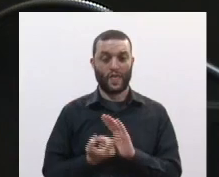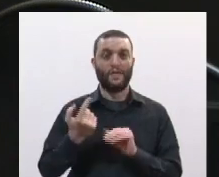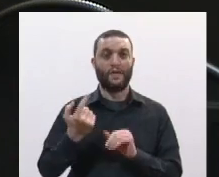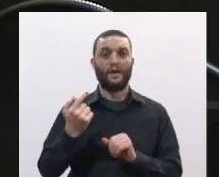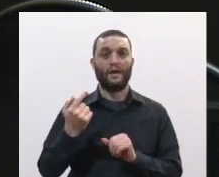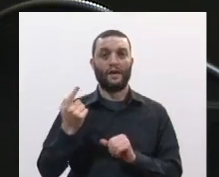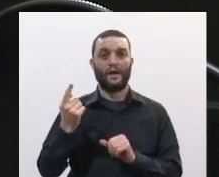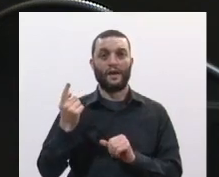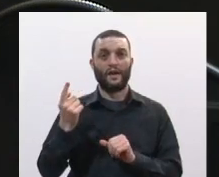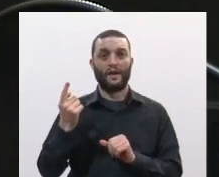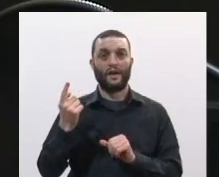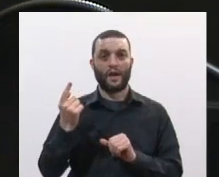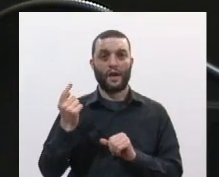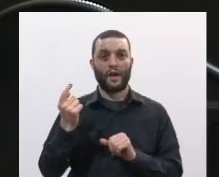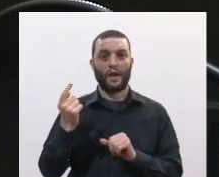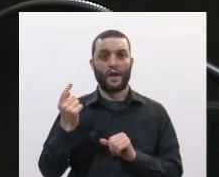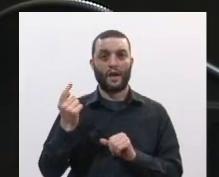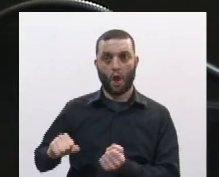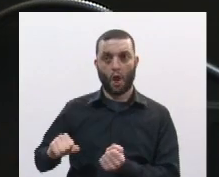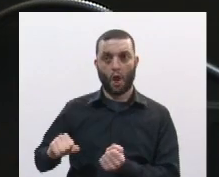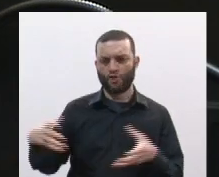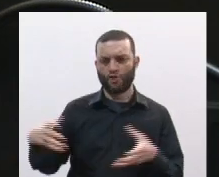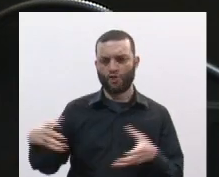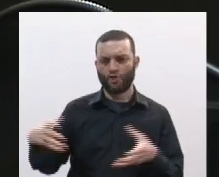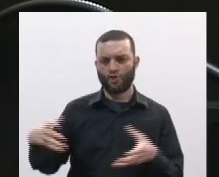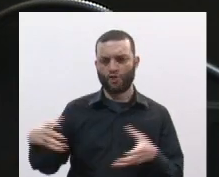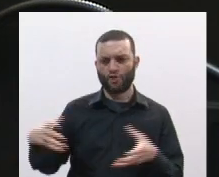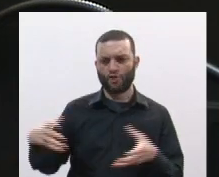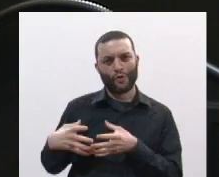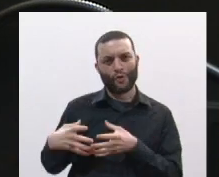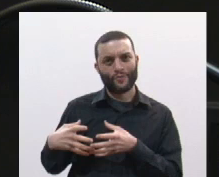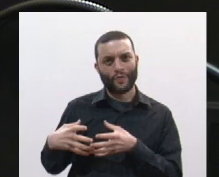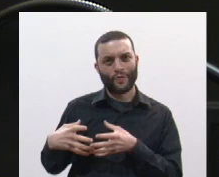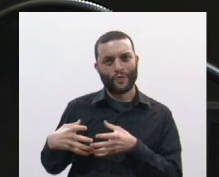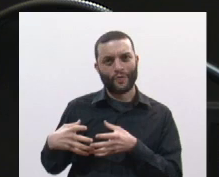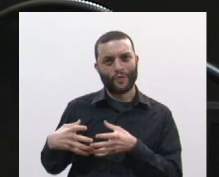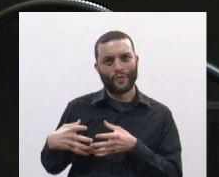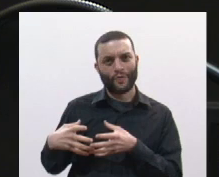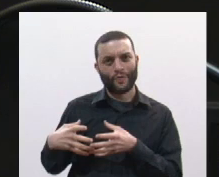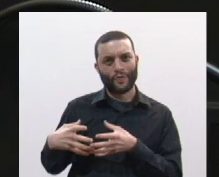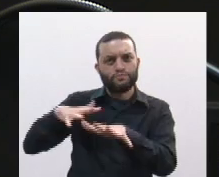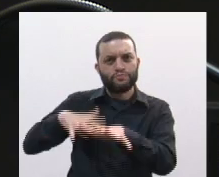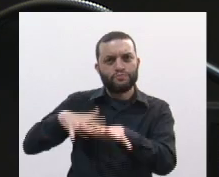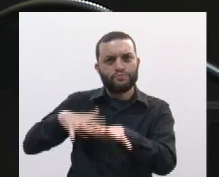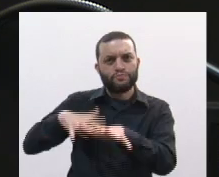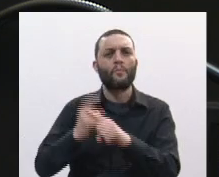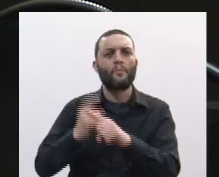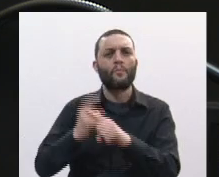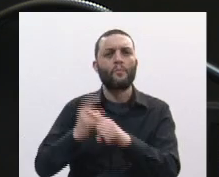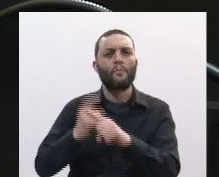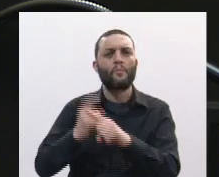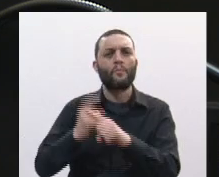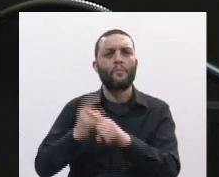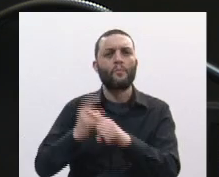del justicialismo patagónico reclamando por la tarifa de gas para la